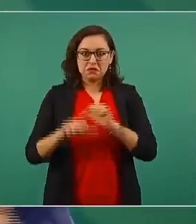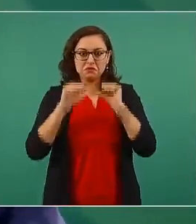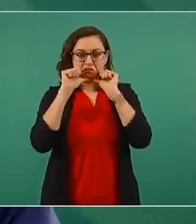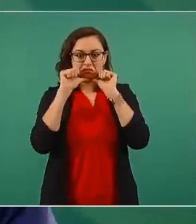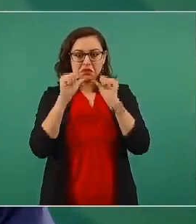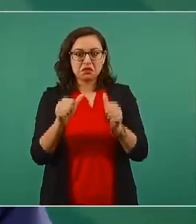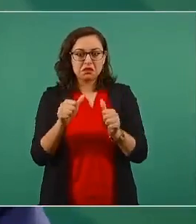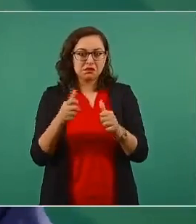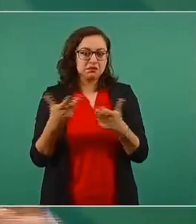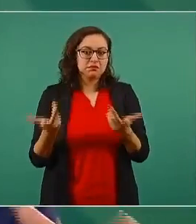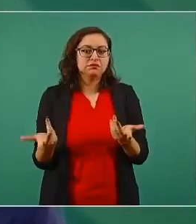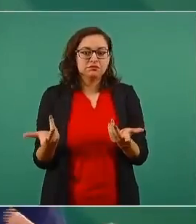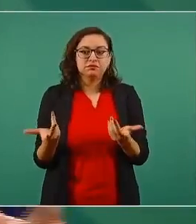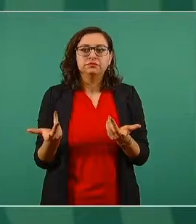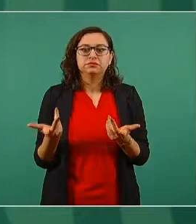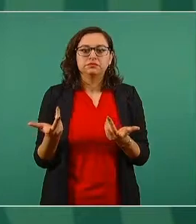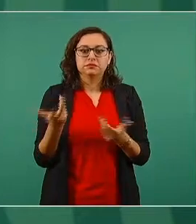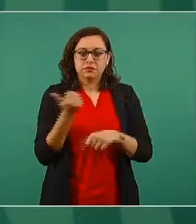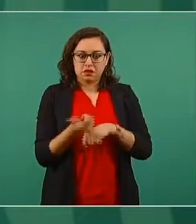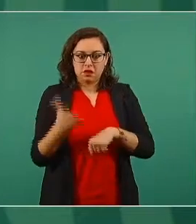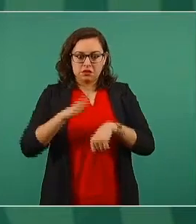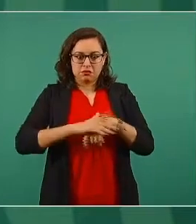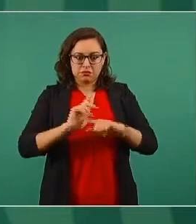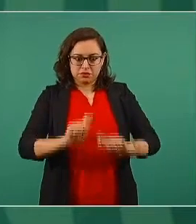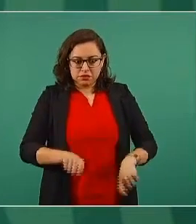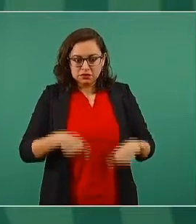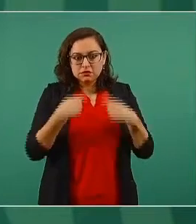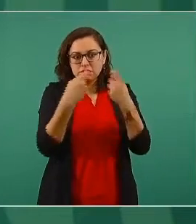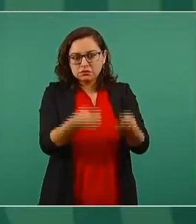el que la administración